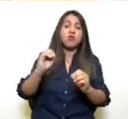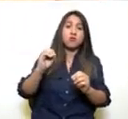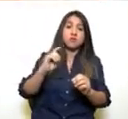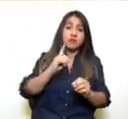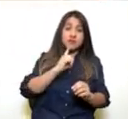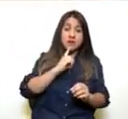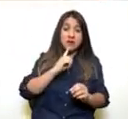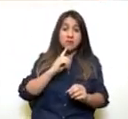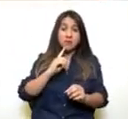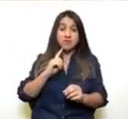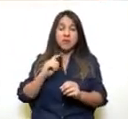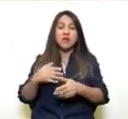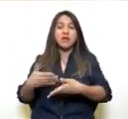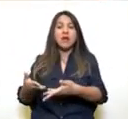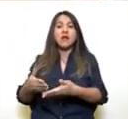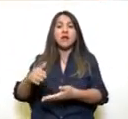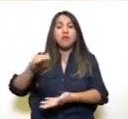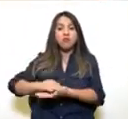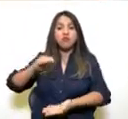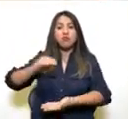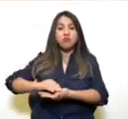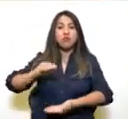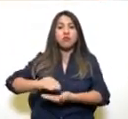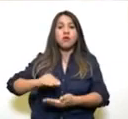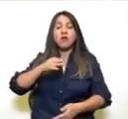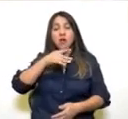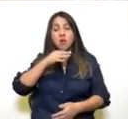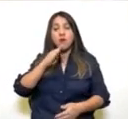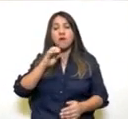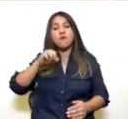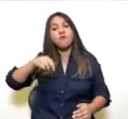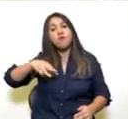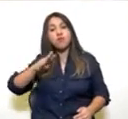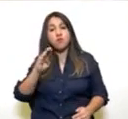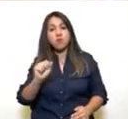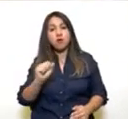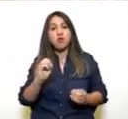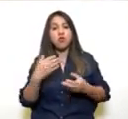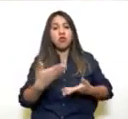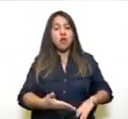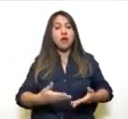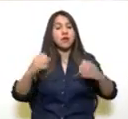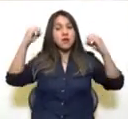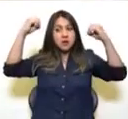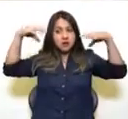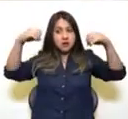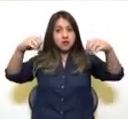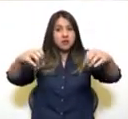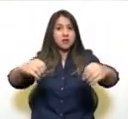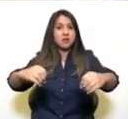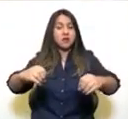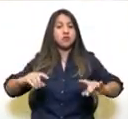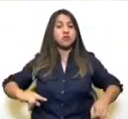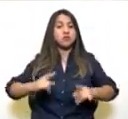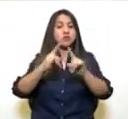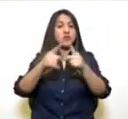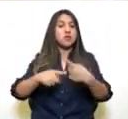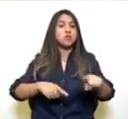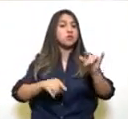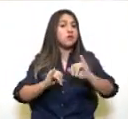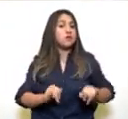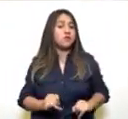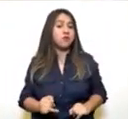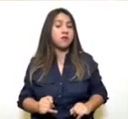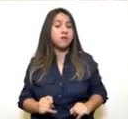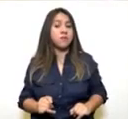sino de darle esperanzas de iluminar sus calles de construir de otra forma si no